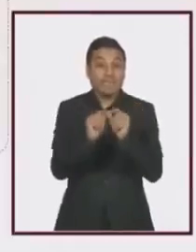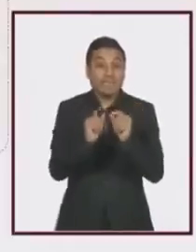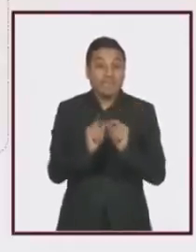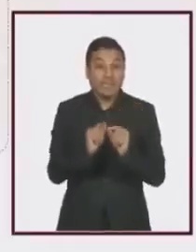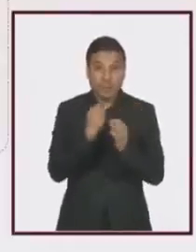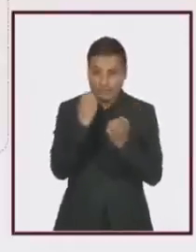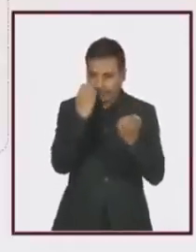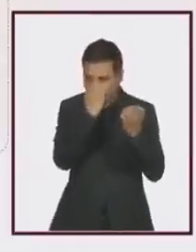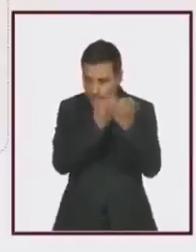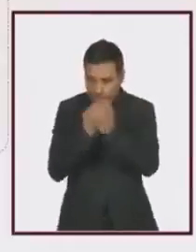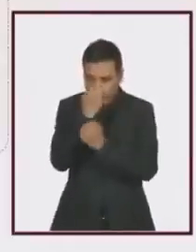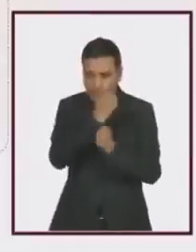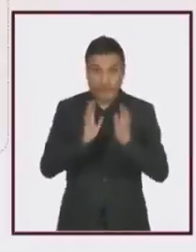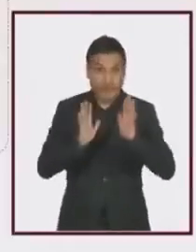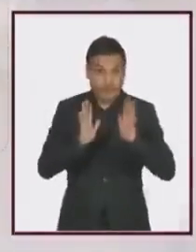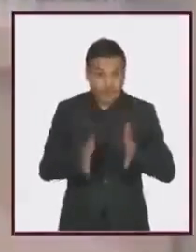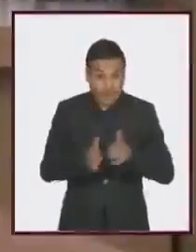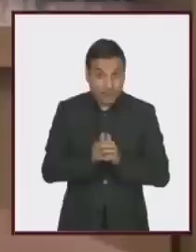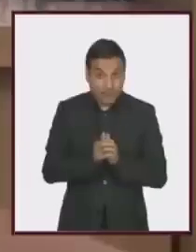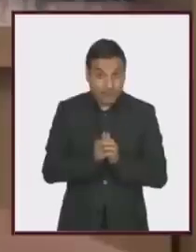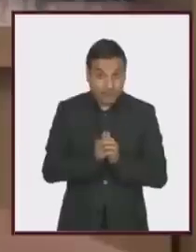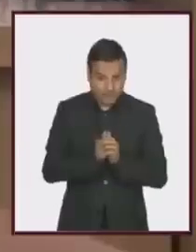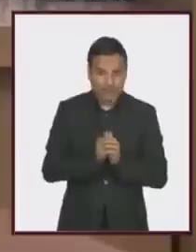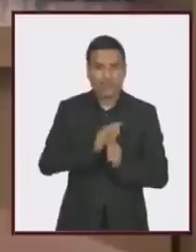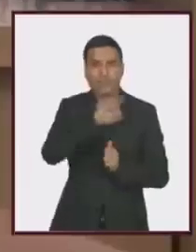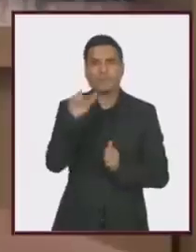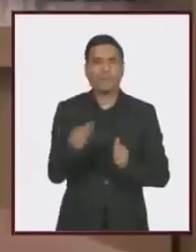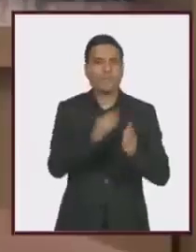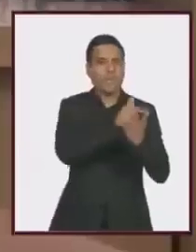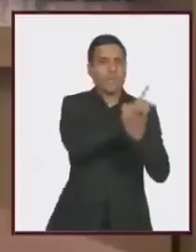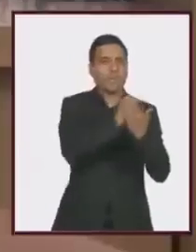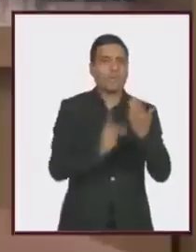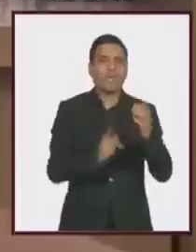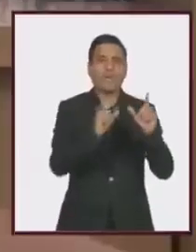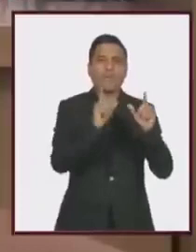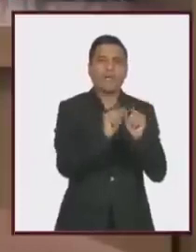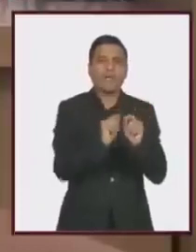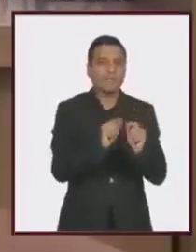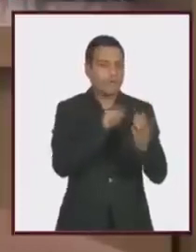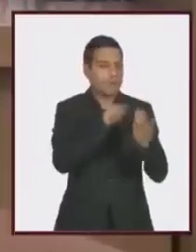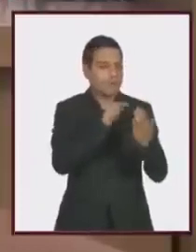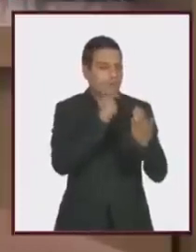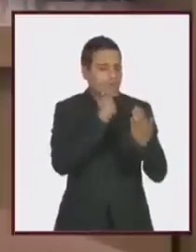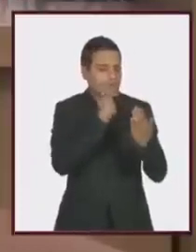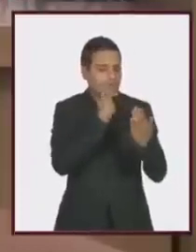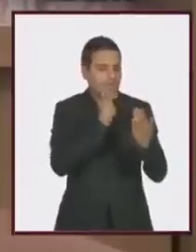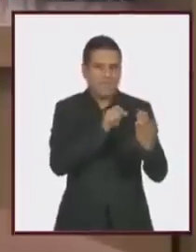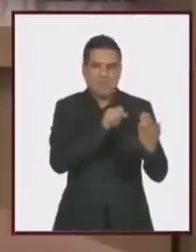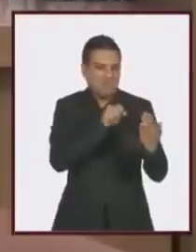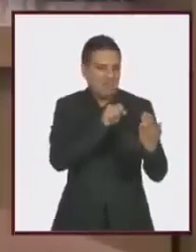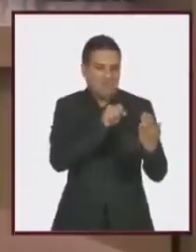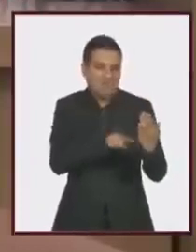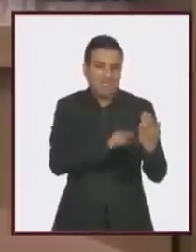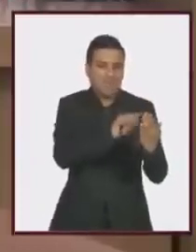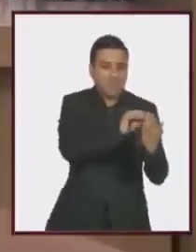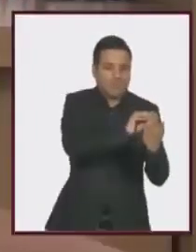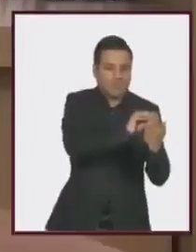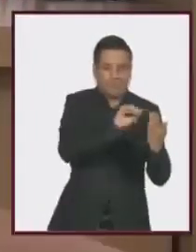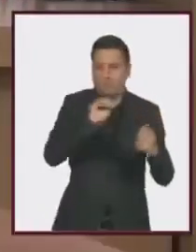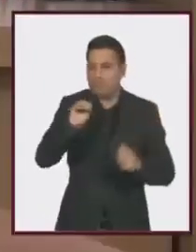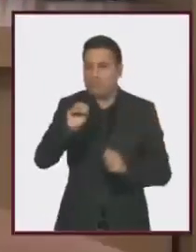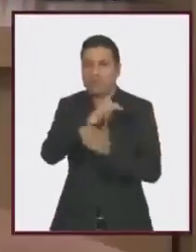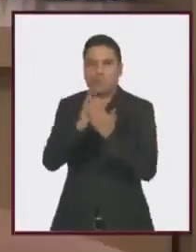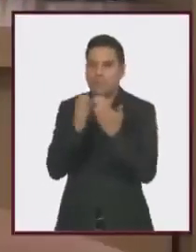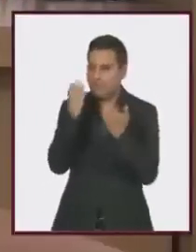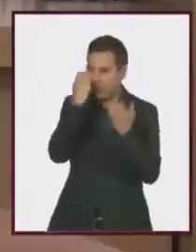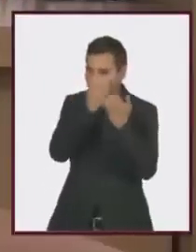tal cual se van al programa analítico, es decir, que no requieren ninguna adecuación, no requieren ninguna